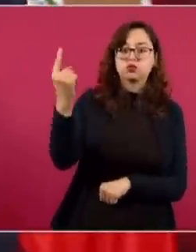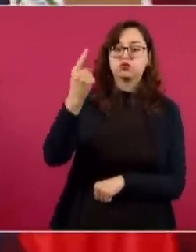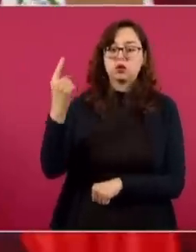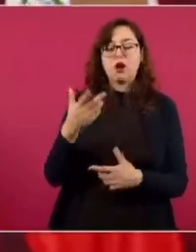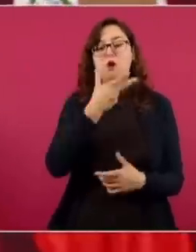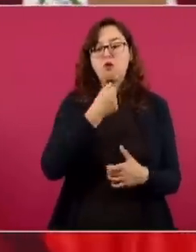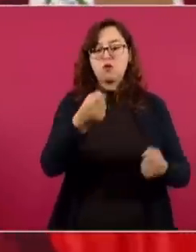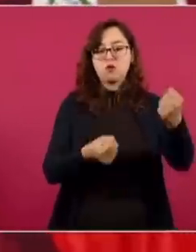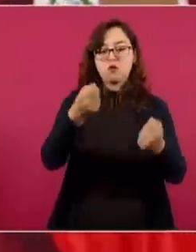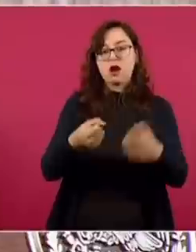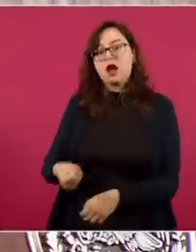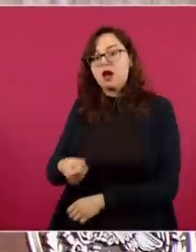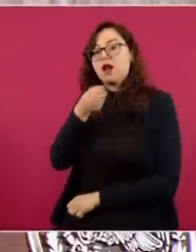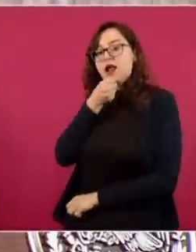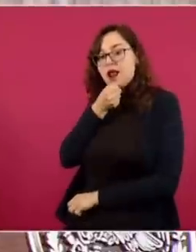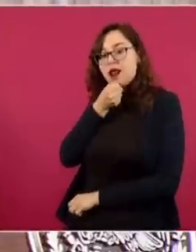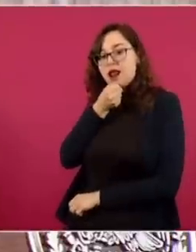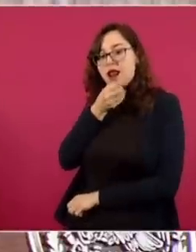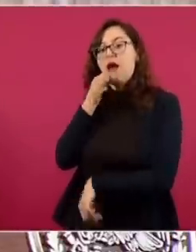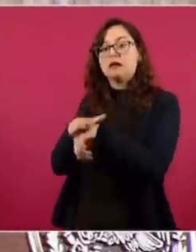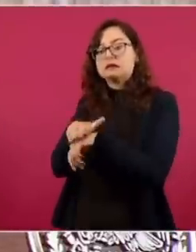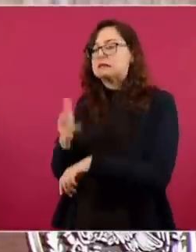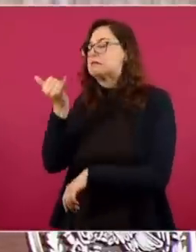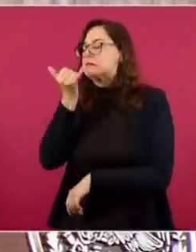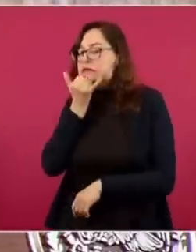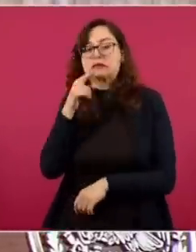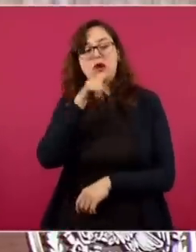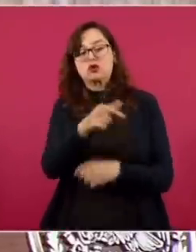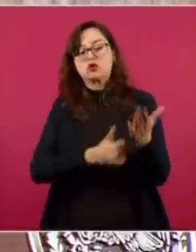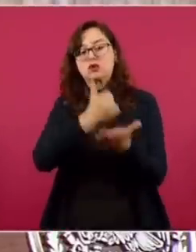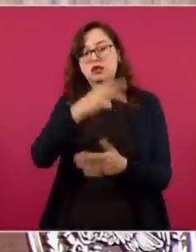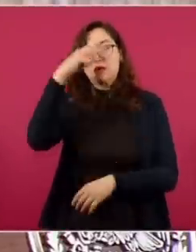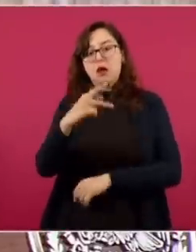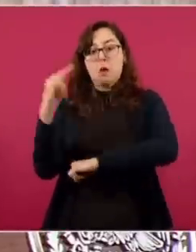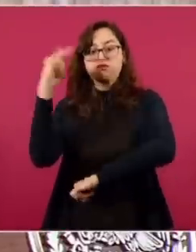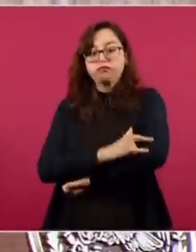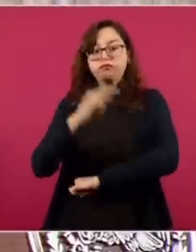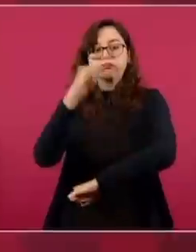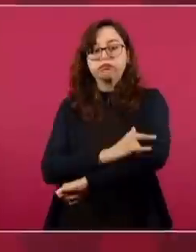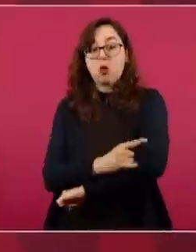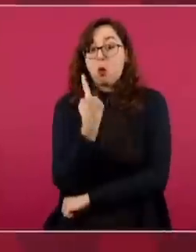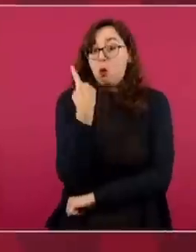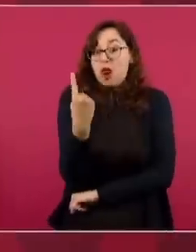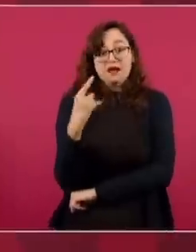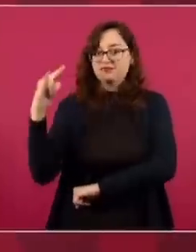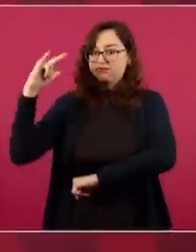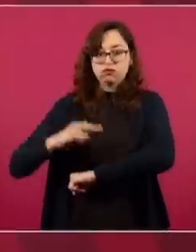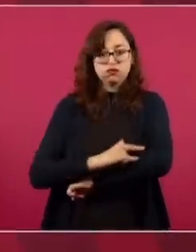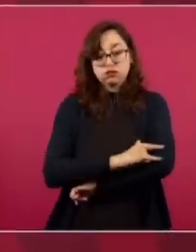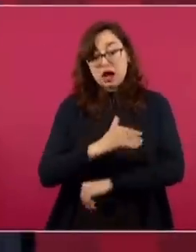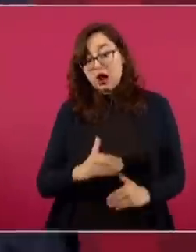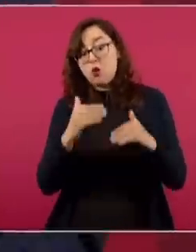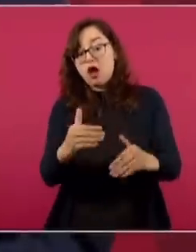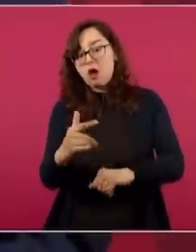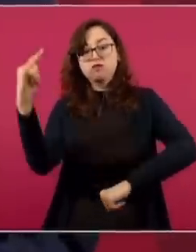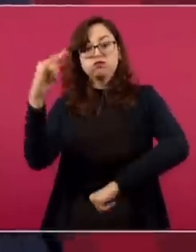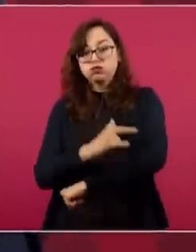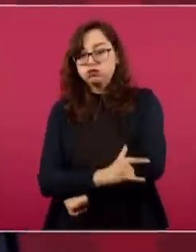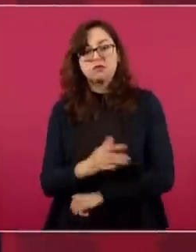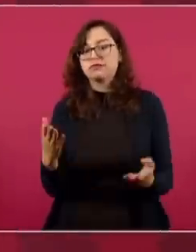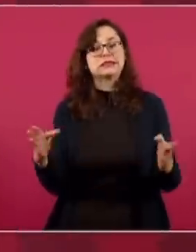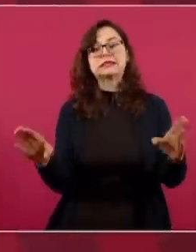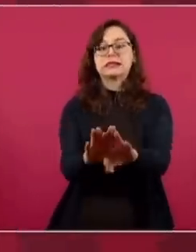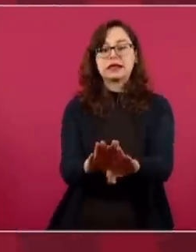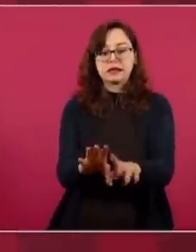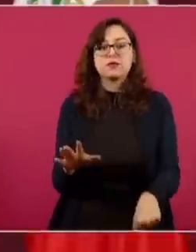ofrecemos disculpas, pero nada más hay una pista en el aeropuerto de la Ciudad de México. Está cerrada la otra pista porque nos